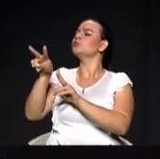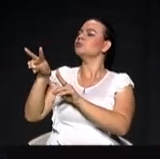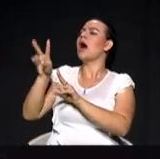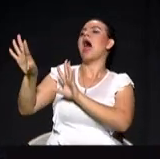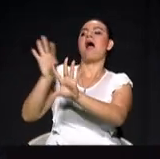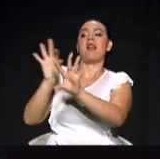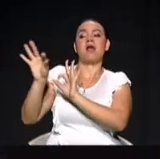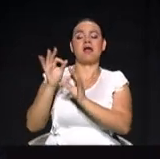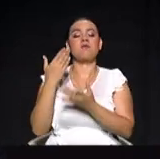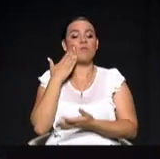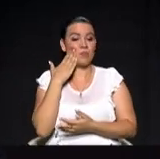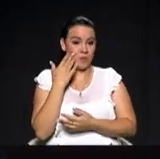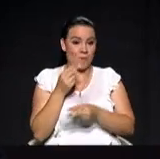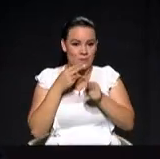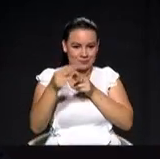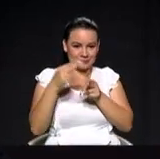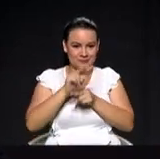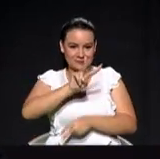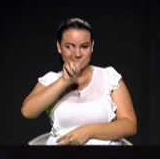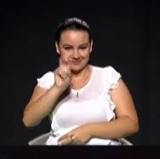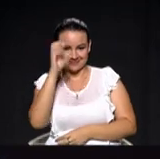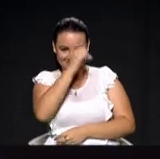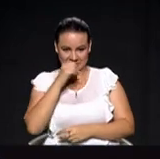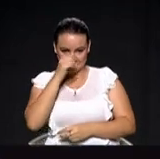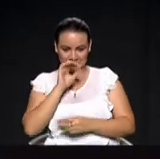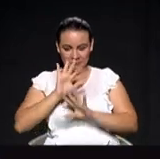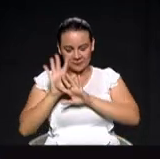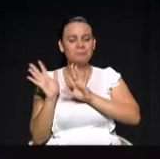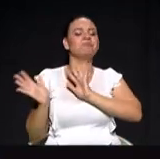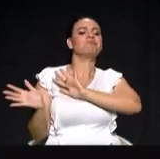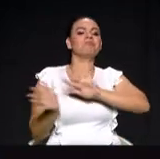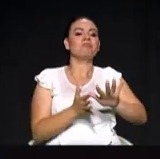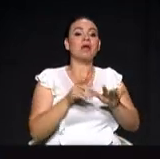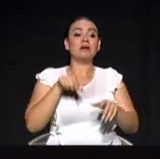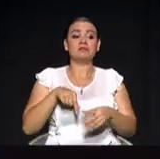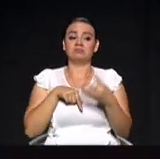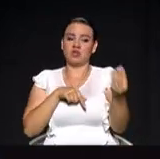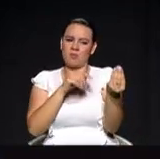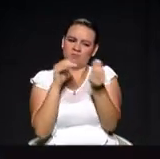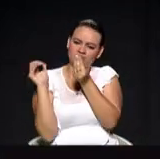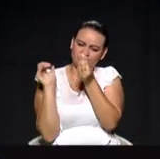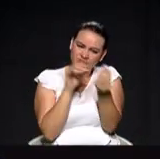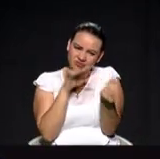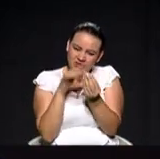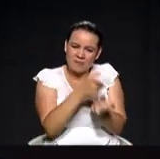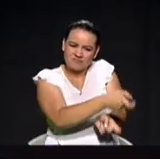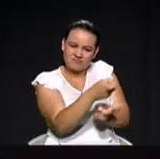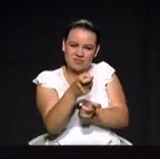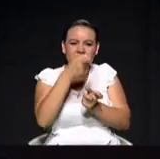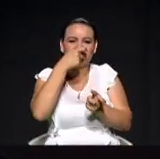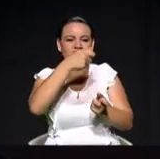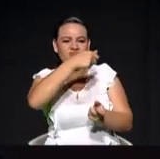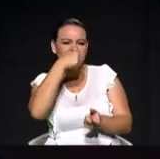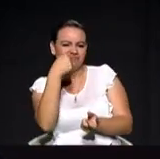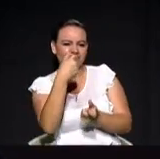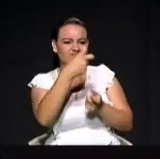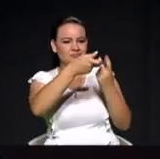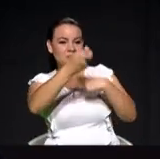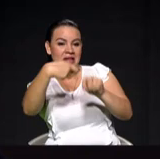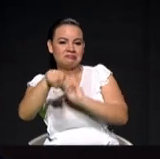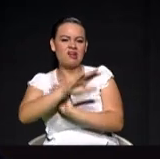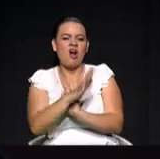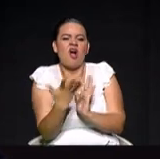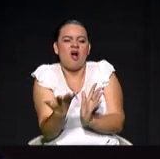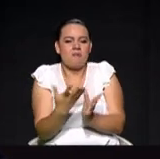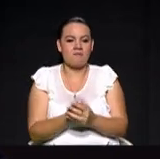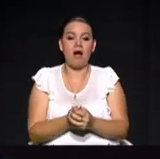las bandas criminales en medellín las tenemos que erradicar y vamos a erradicar los persuadiéndolos efectivamente